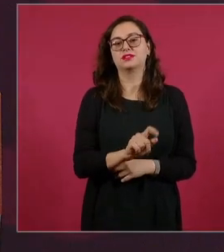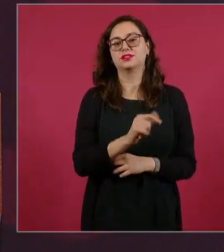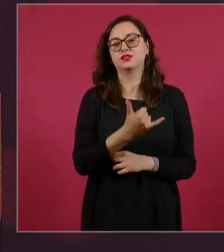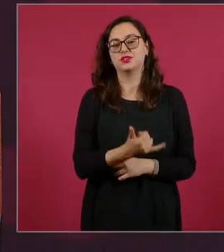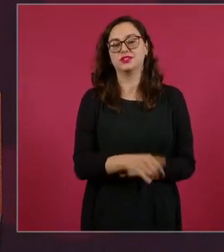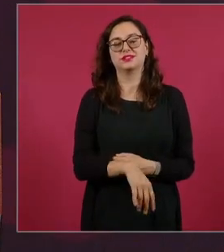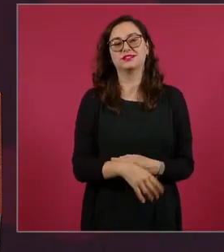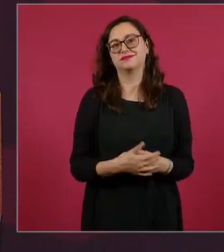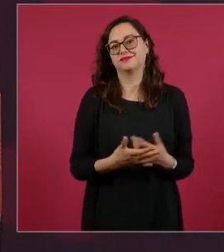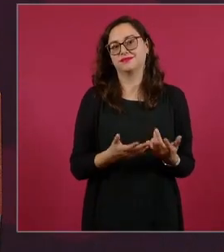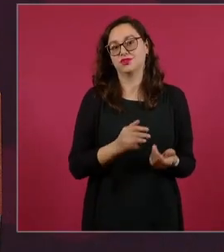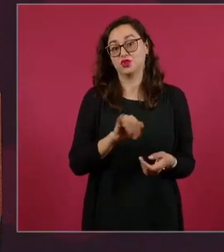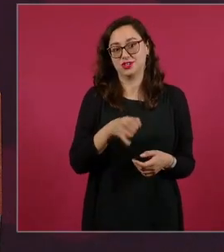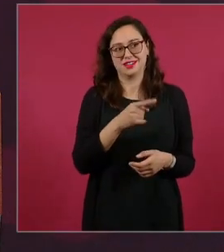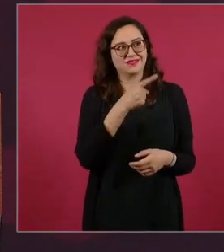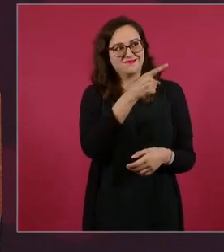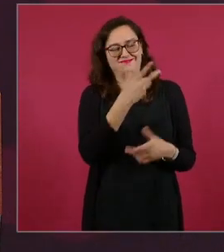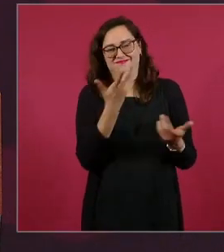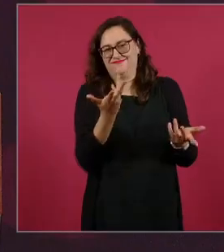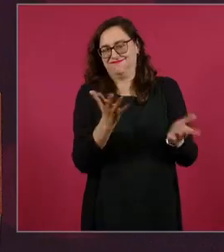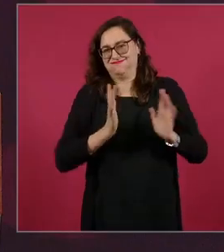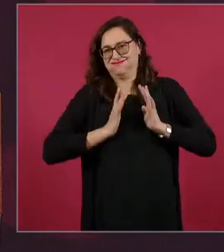Esos Si Son Pasquines